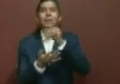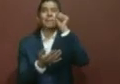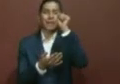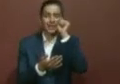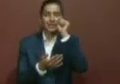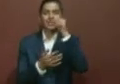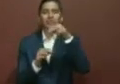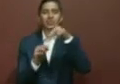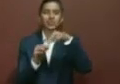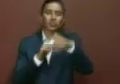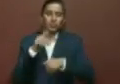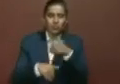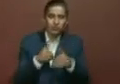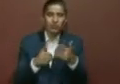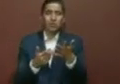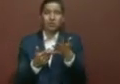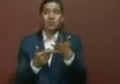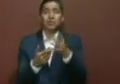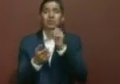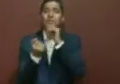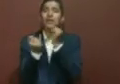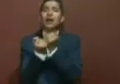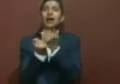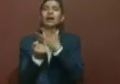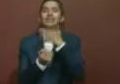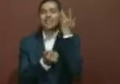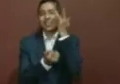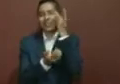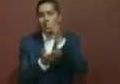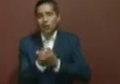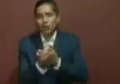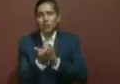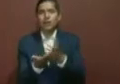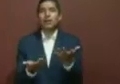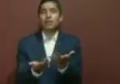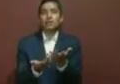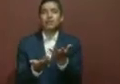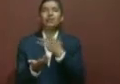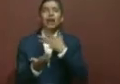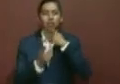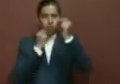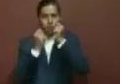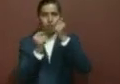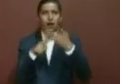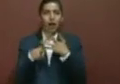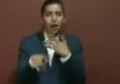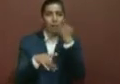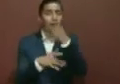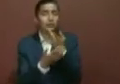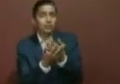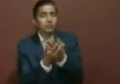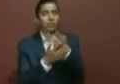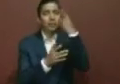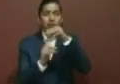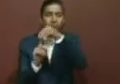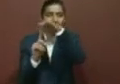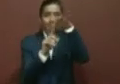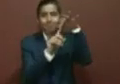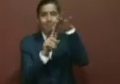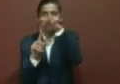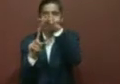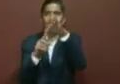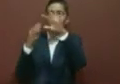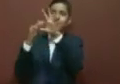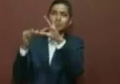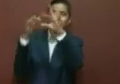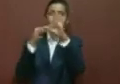Pátzcuaro, Tzintzuntzan, ahí estaré, Santa Clara del Cobre, ahí estaremos, tendremos operadores turísticos que estarán con recorridos para que la